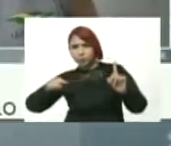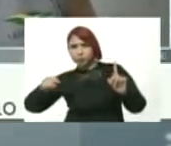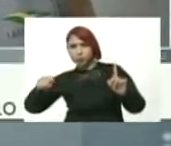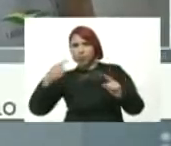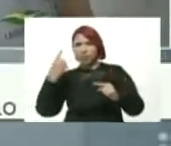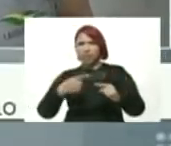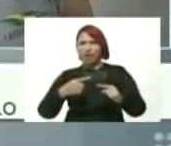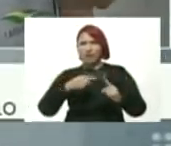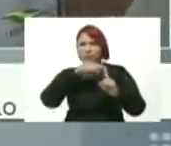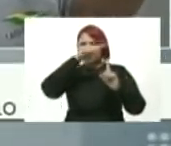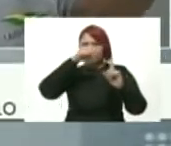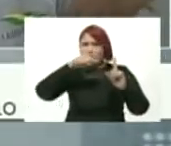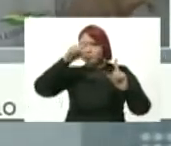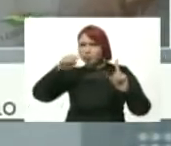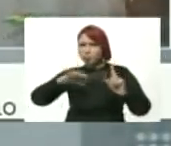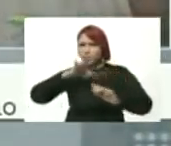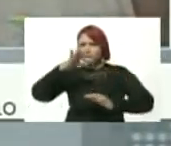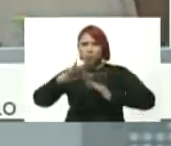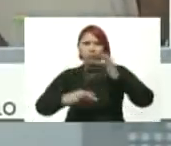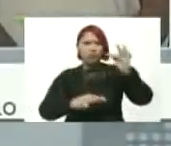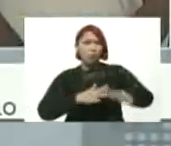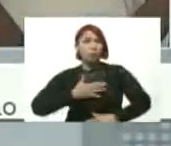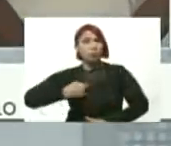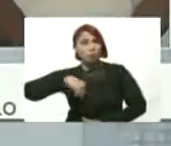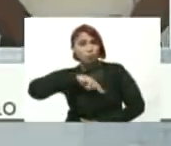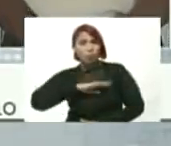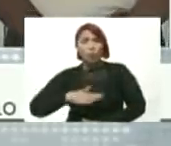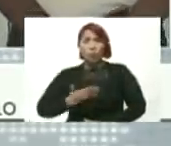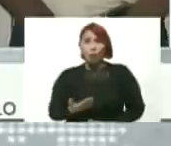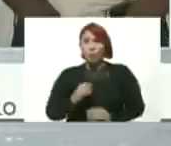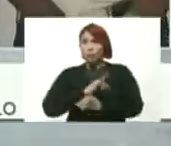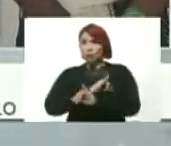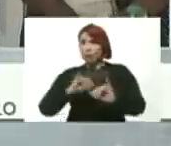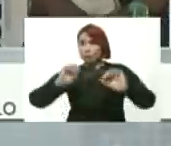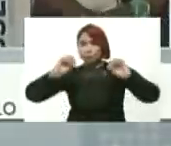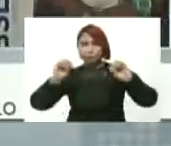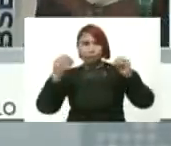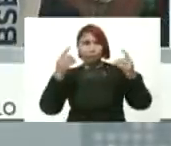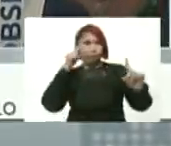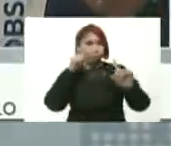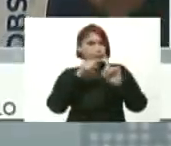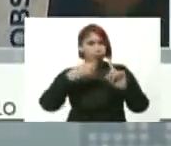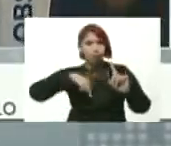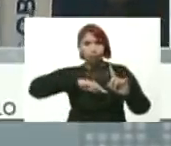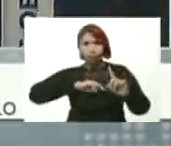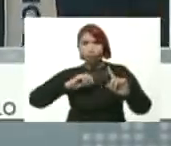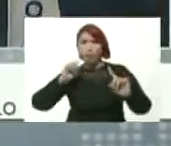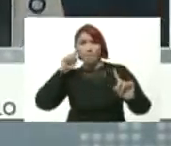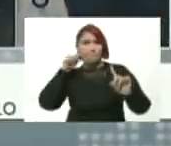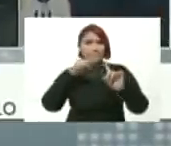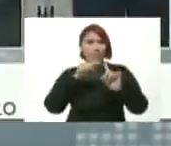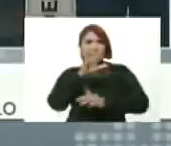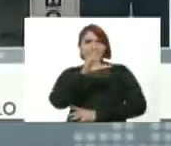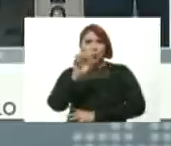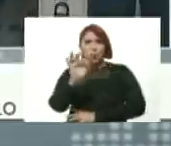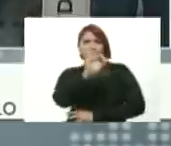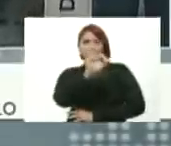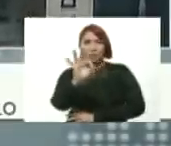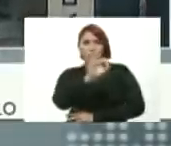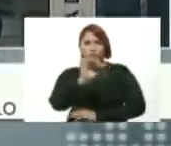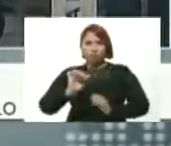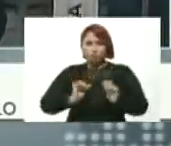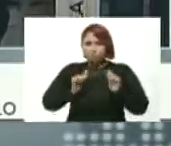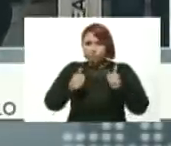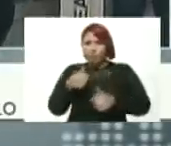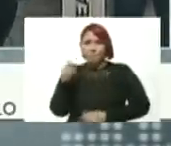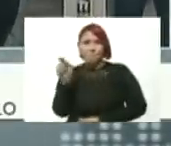de contagios y nosotros podamos ya logrando la meta hoy hemos logrado la meta del 50 por ciento empezando